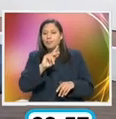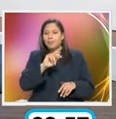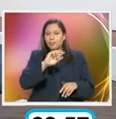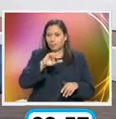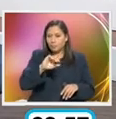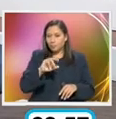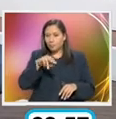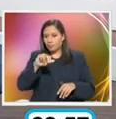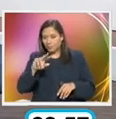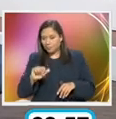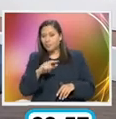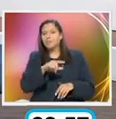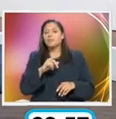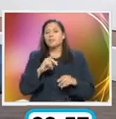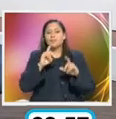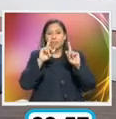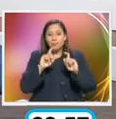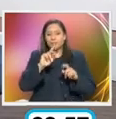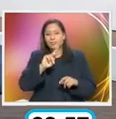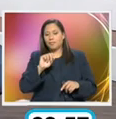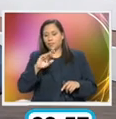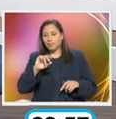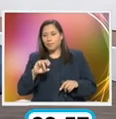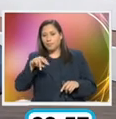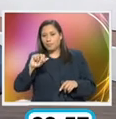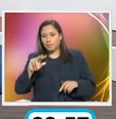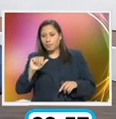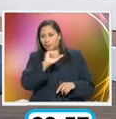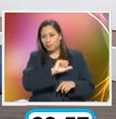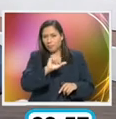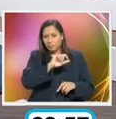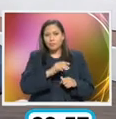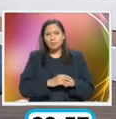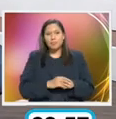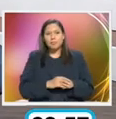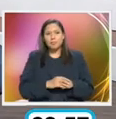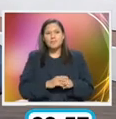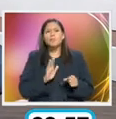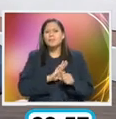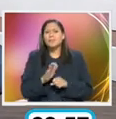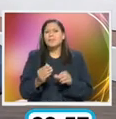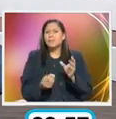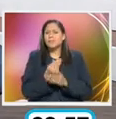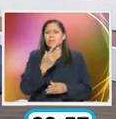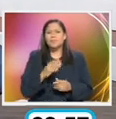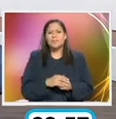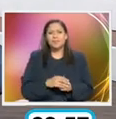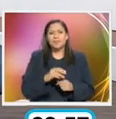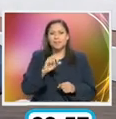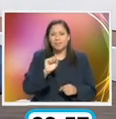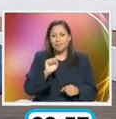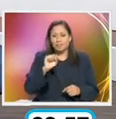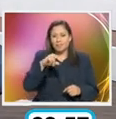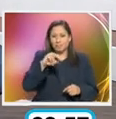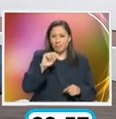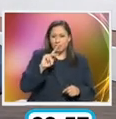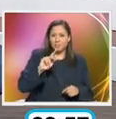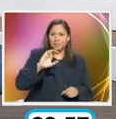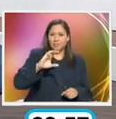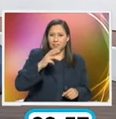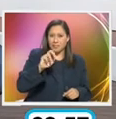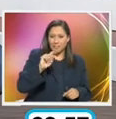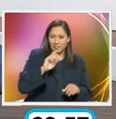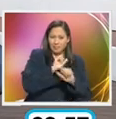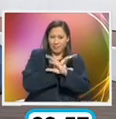Espacio Mava, en Instagram @PabloMava y en... ¿Cuál es esta nueva red? Snapchat. Snapchat.